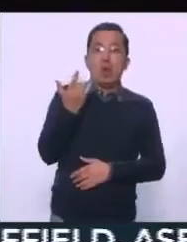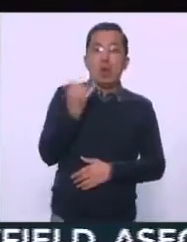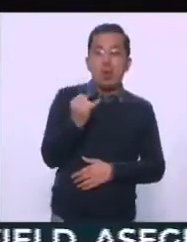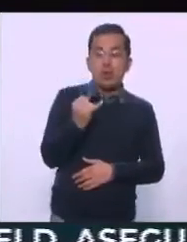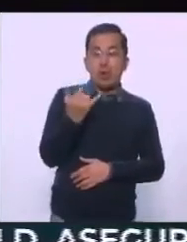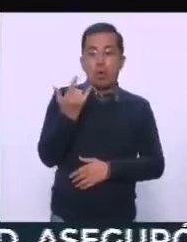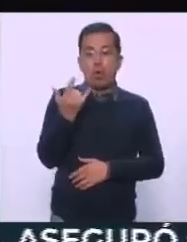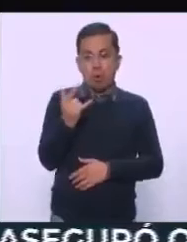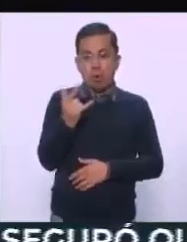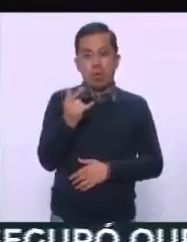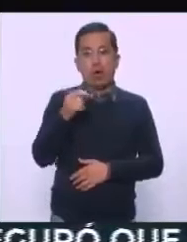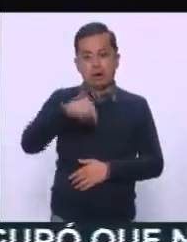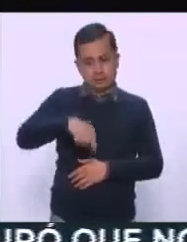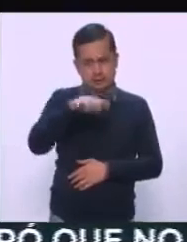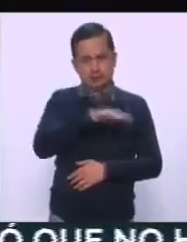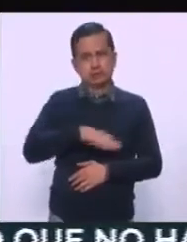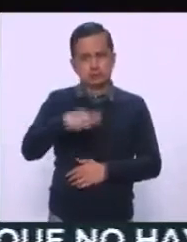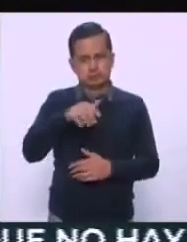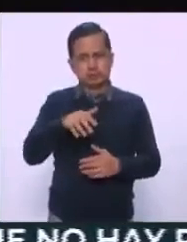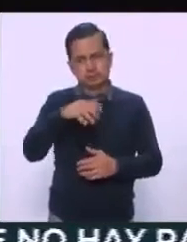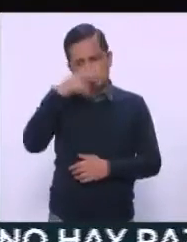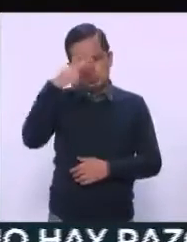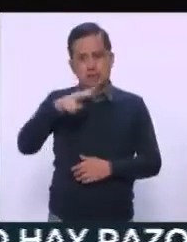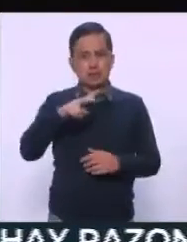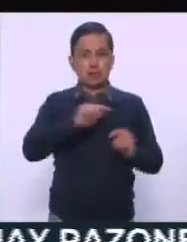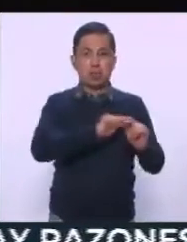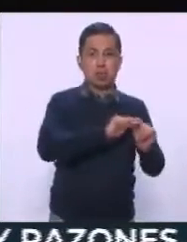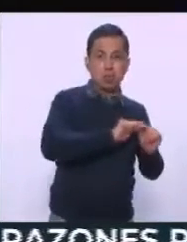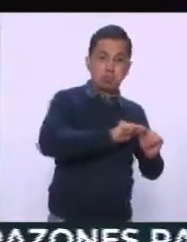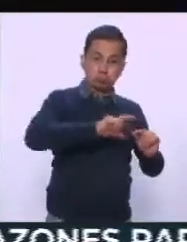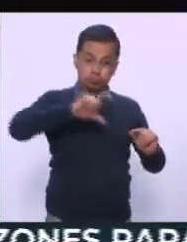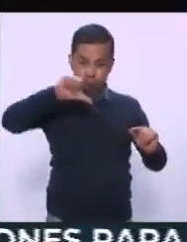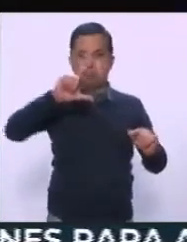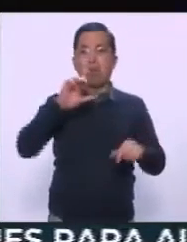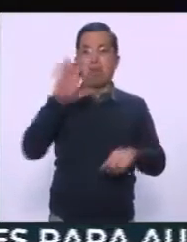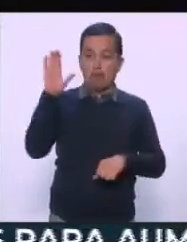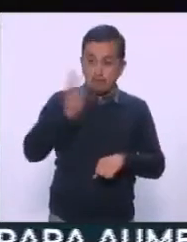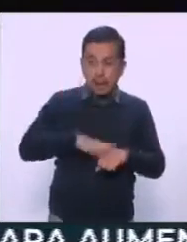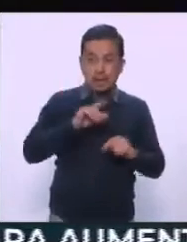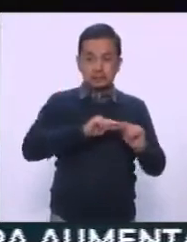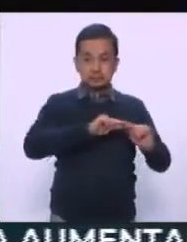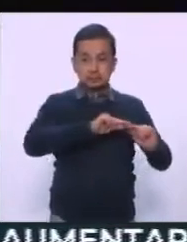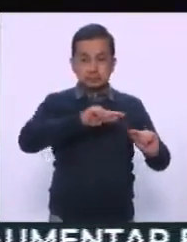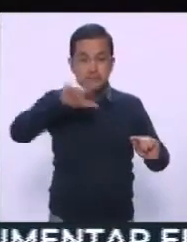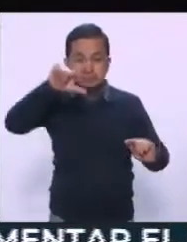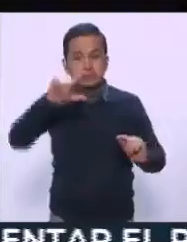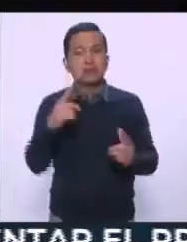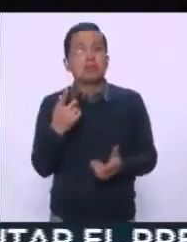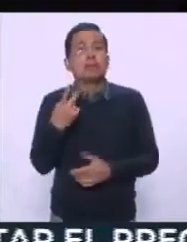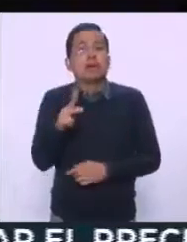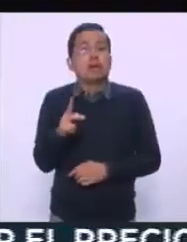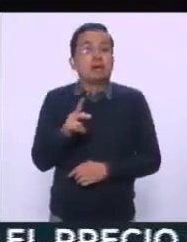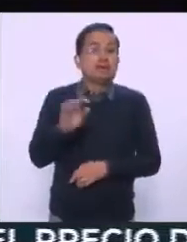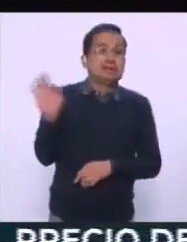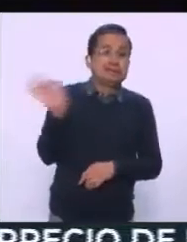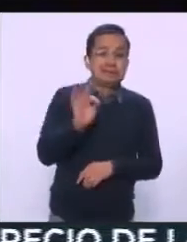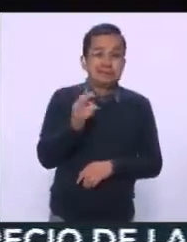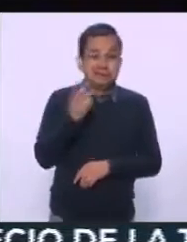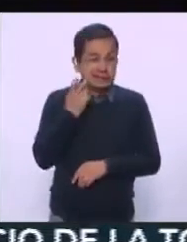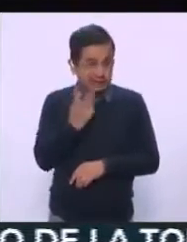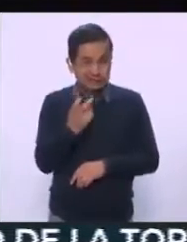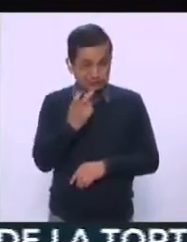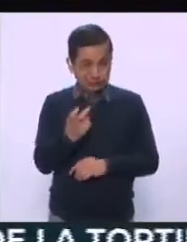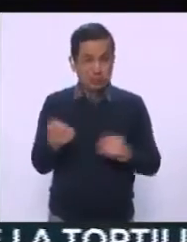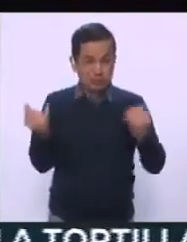donde sí tuvimos un pico mucho más alto a lo que estamos en este momento. Sin embargo, de continuar la tendencia algunas